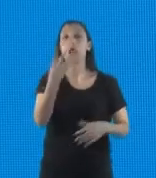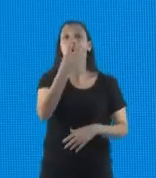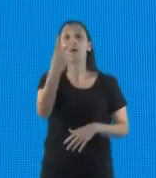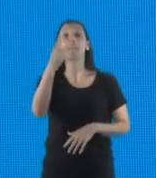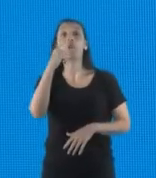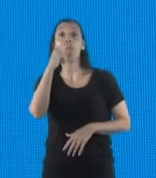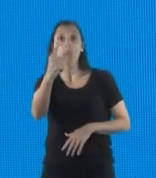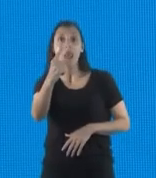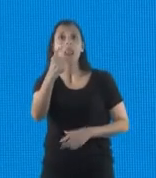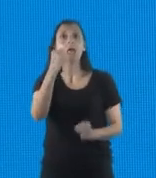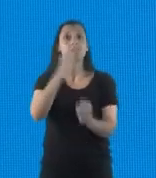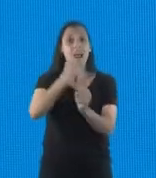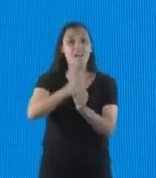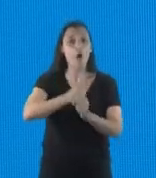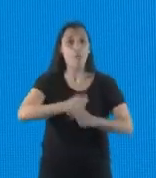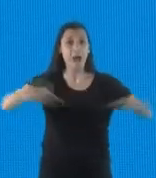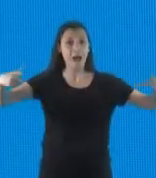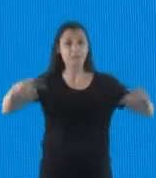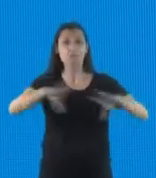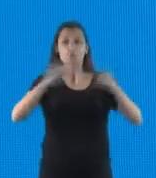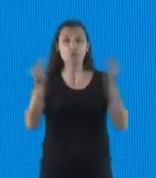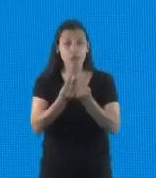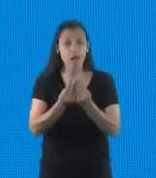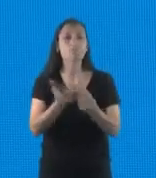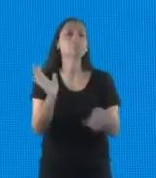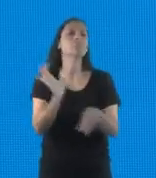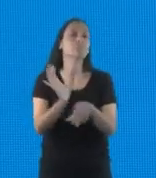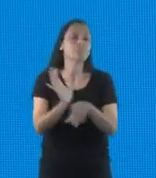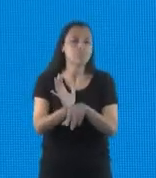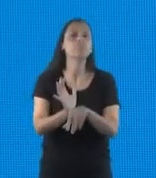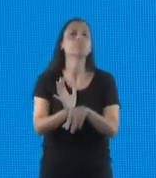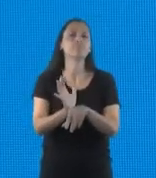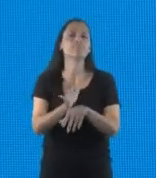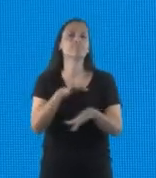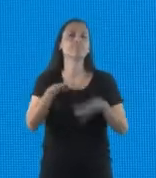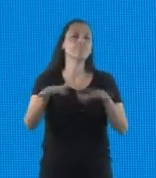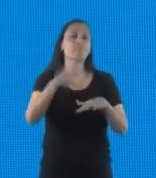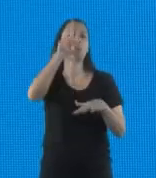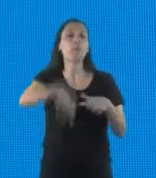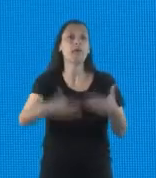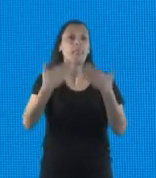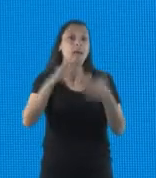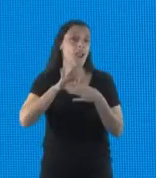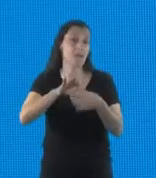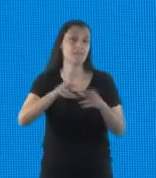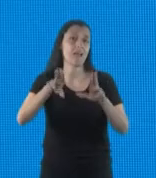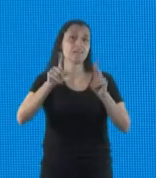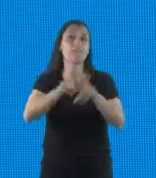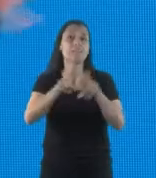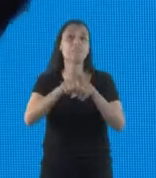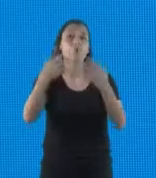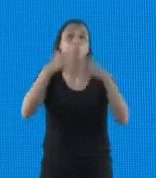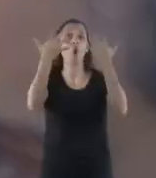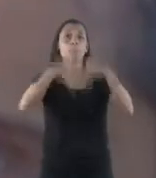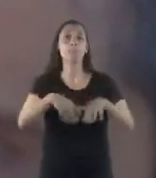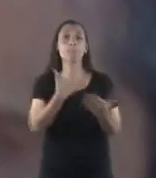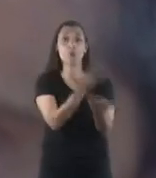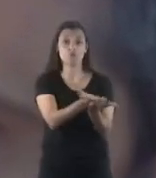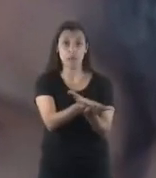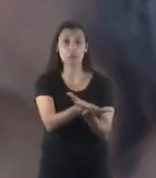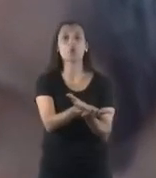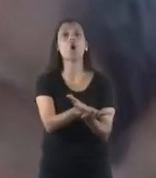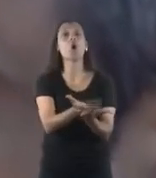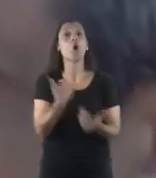42.000 empleos en todo lo que es la puesta en marcha del proyecto. A lo largo y a lo ancho de